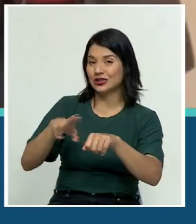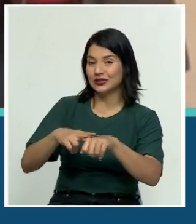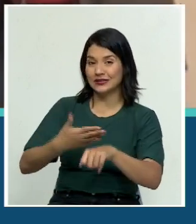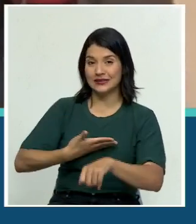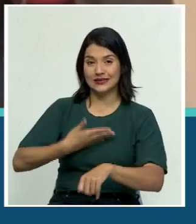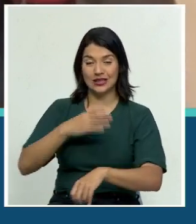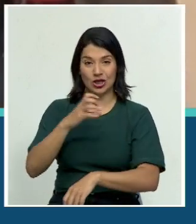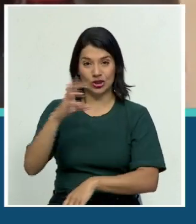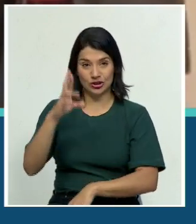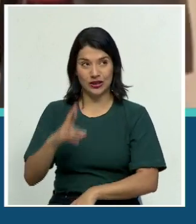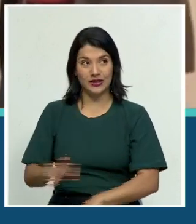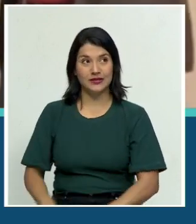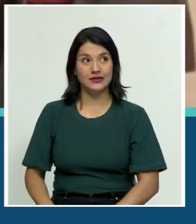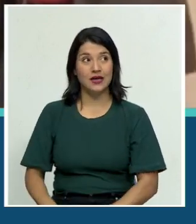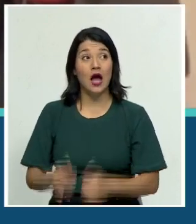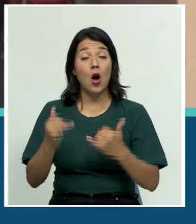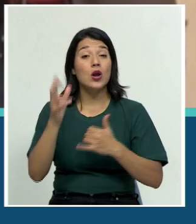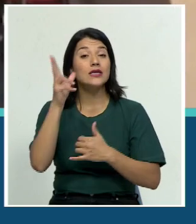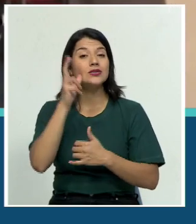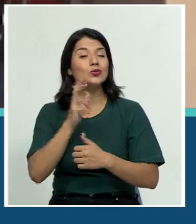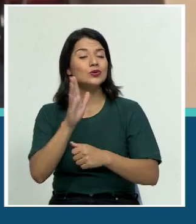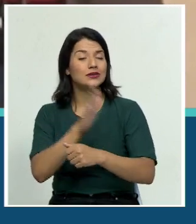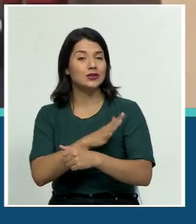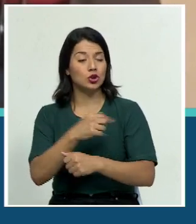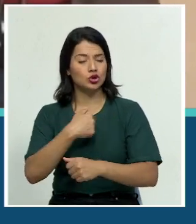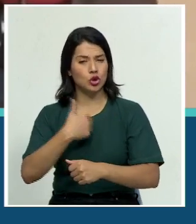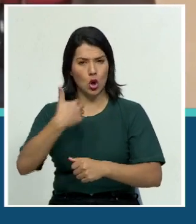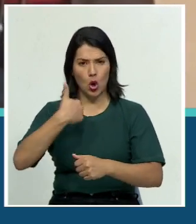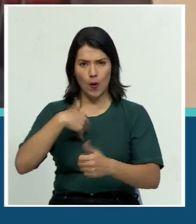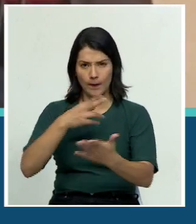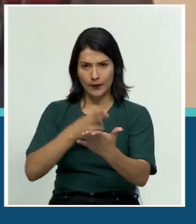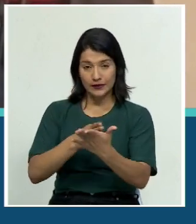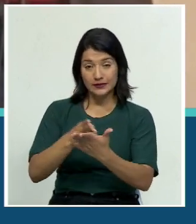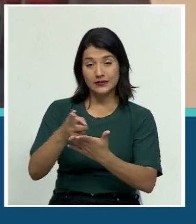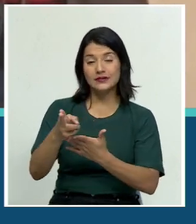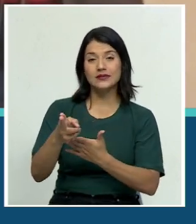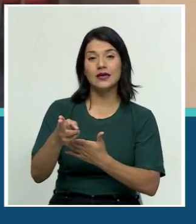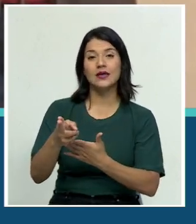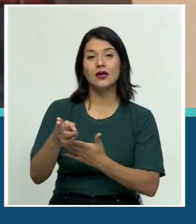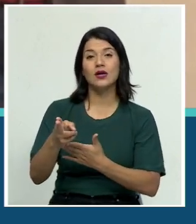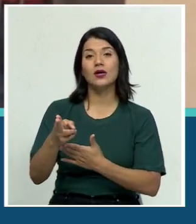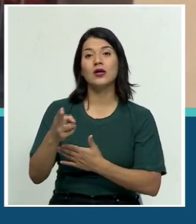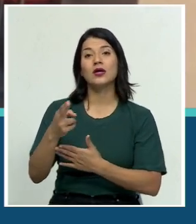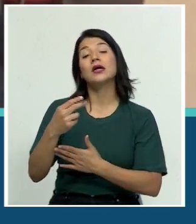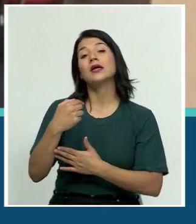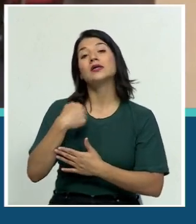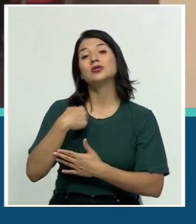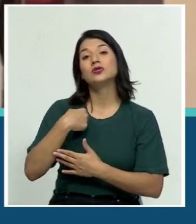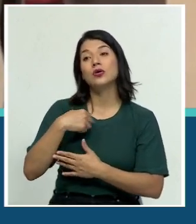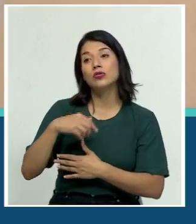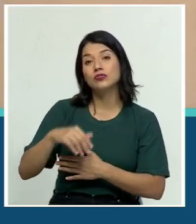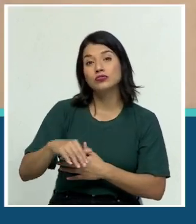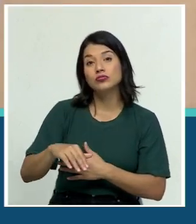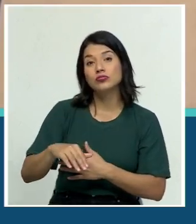hombre sincero, de donde crece la palma.